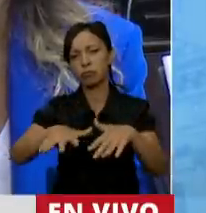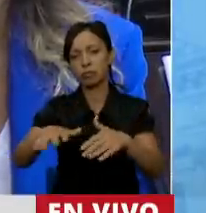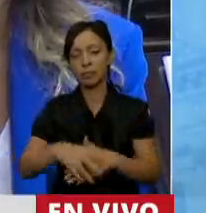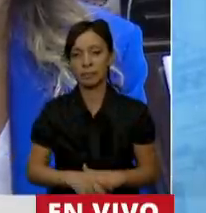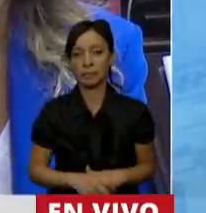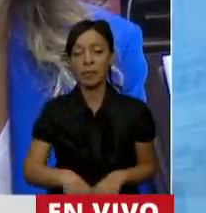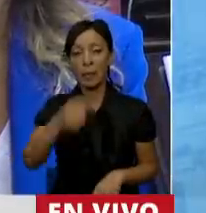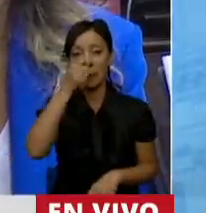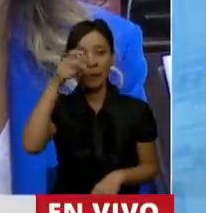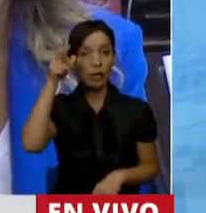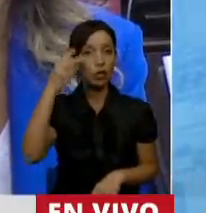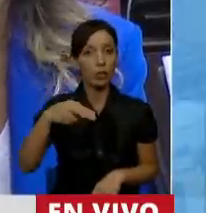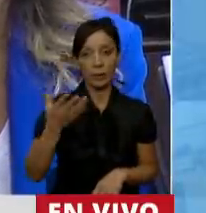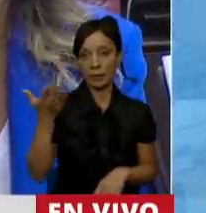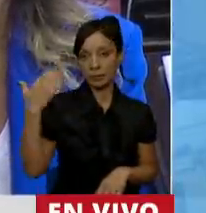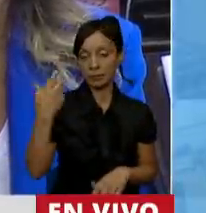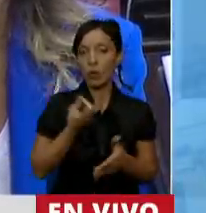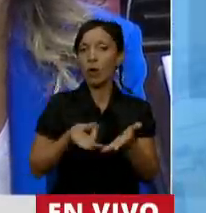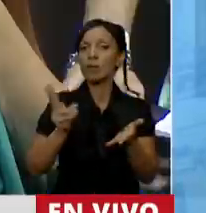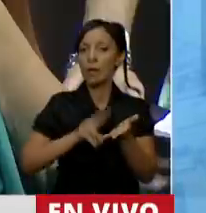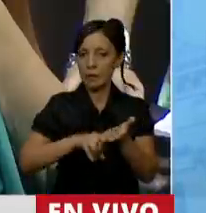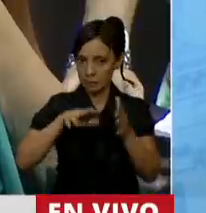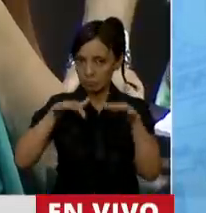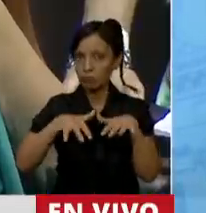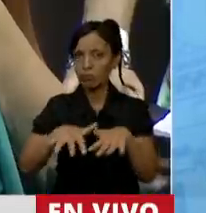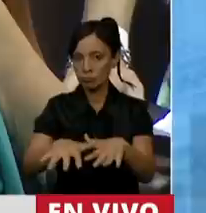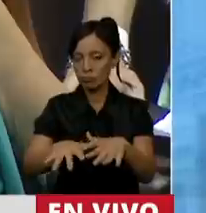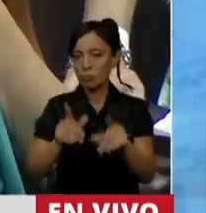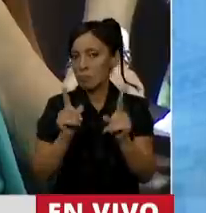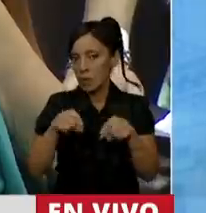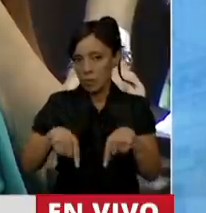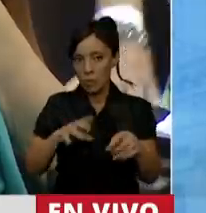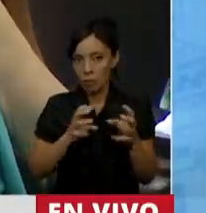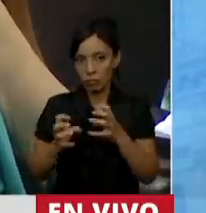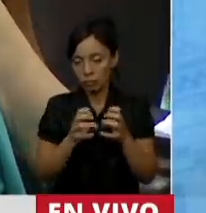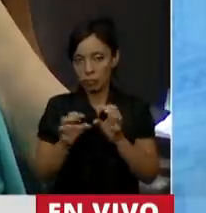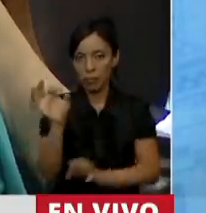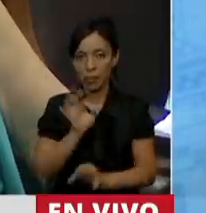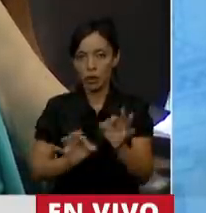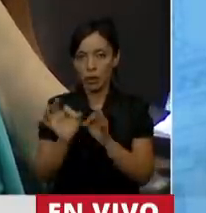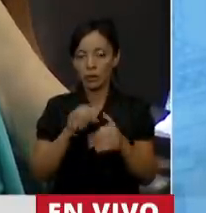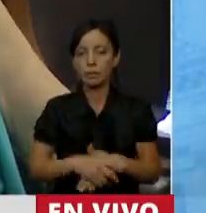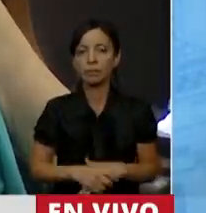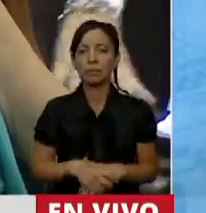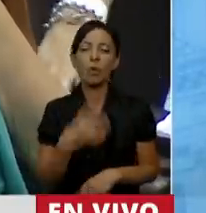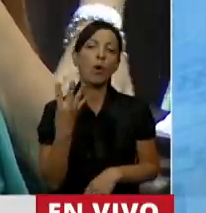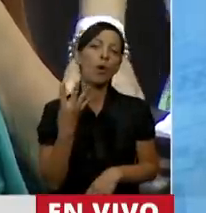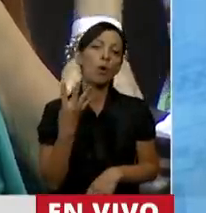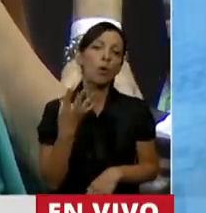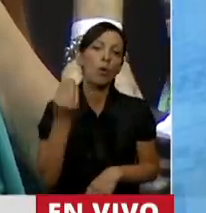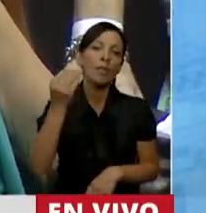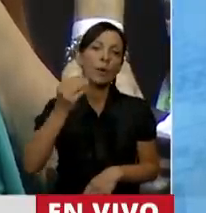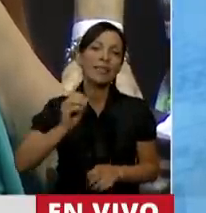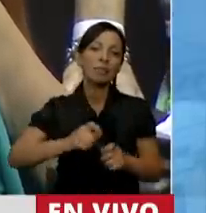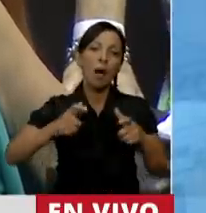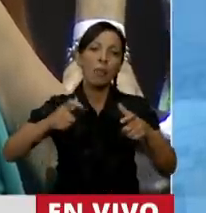28 de noviembre pasado volvió a haber una marcha ante el tratamiento que estamos teniendo el día de hoy. Cuatro veces más ciudades